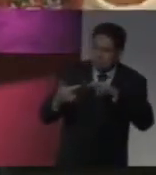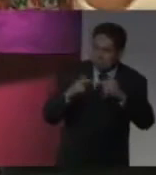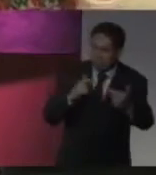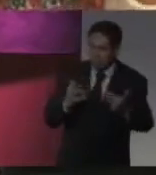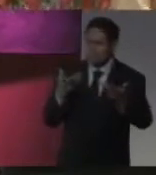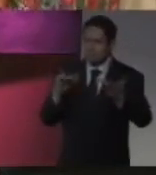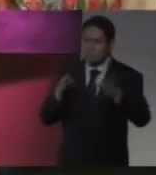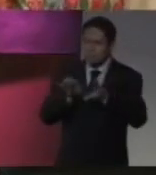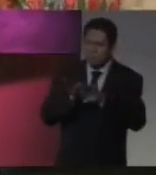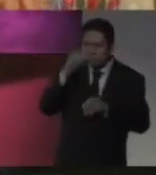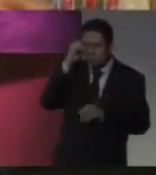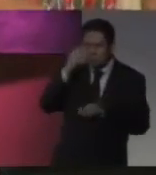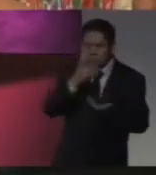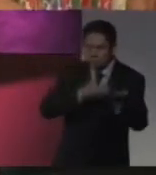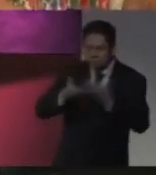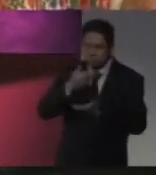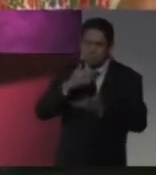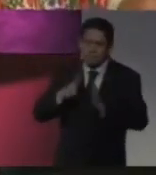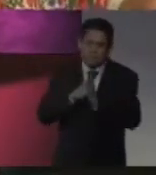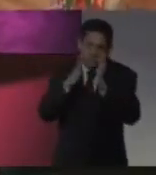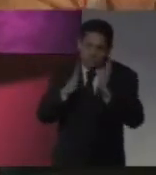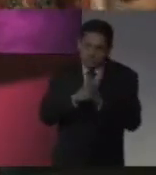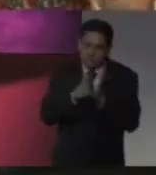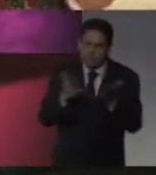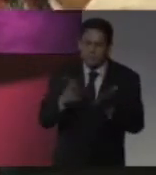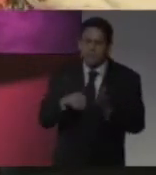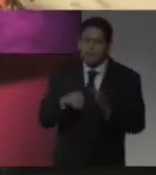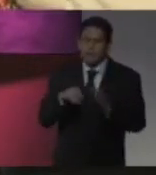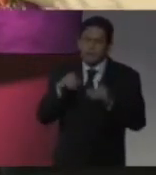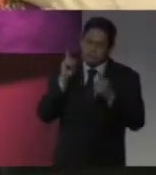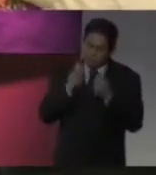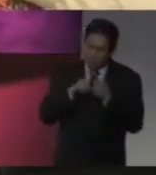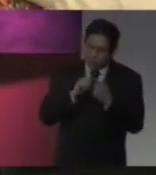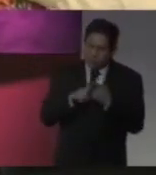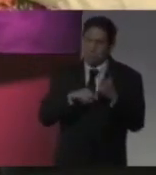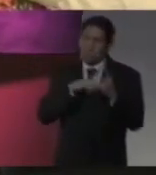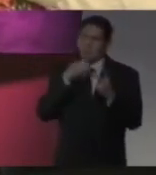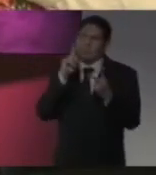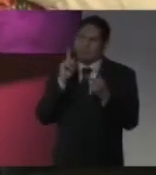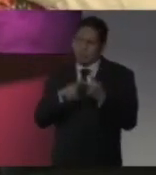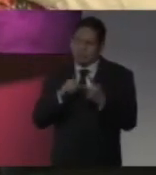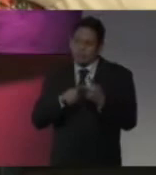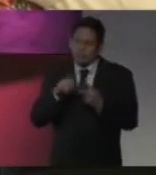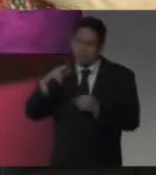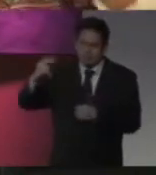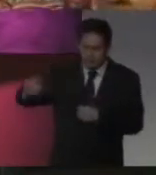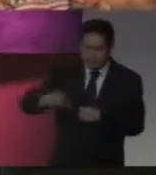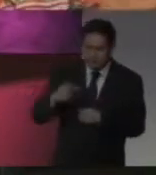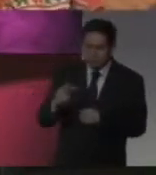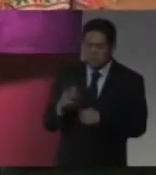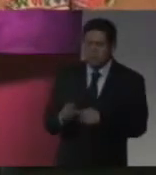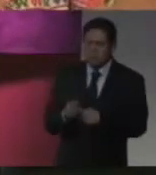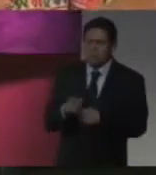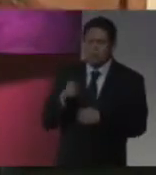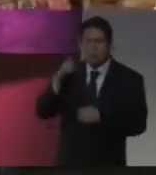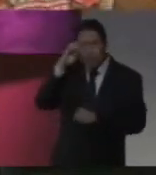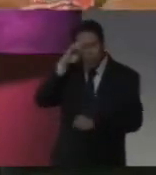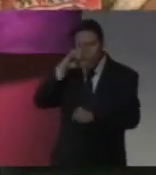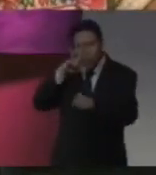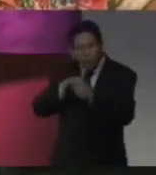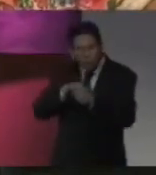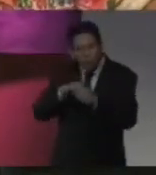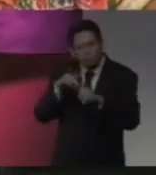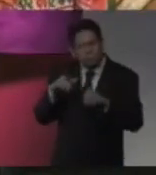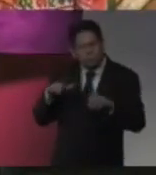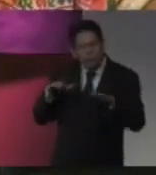también, voy a tocar aquí el otro punto que preguntan, ¿sí?, que las culturas se